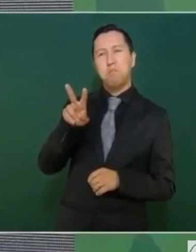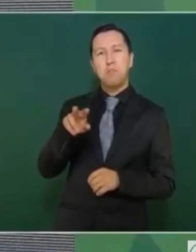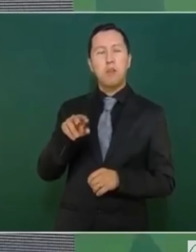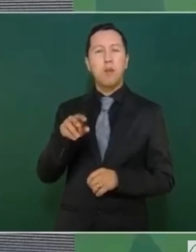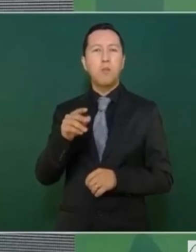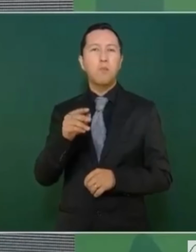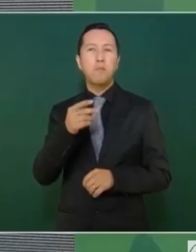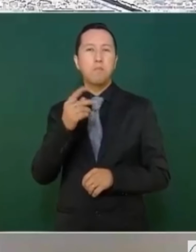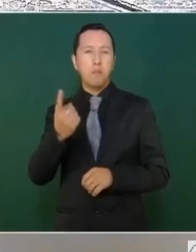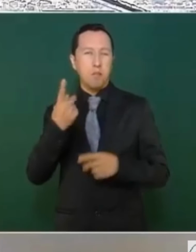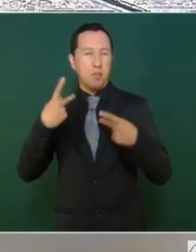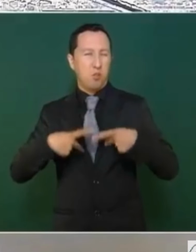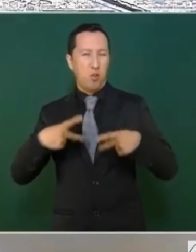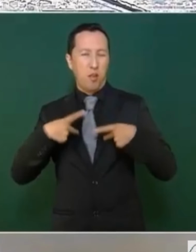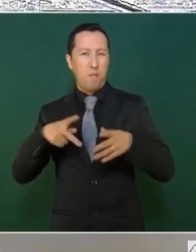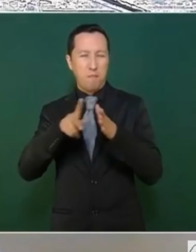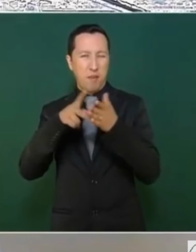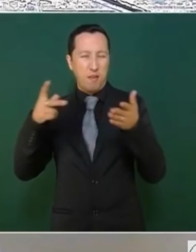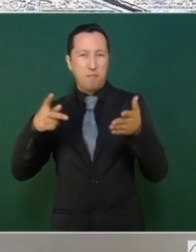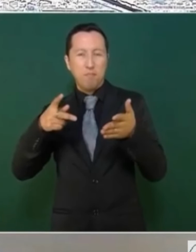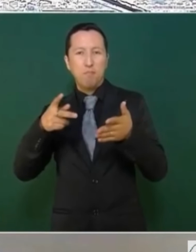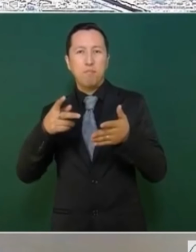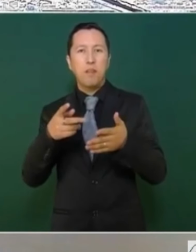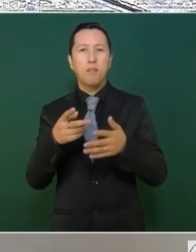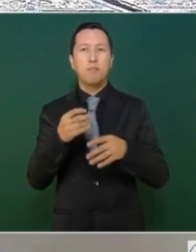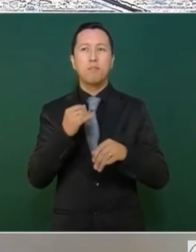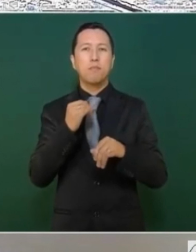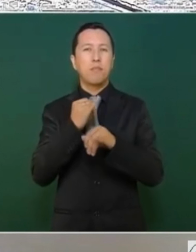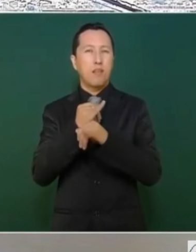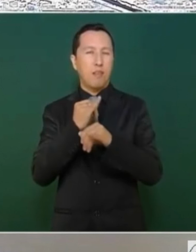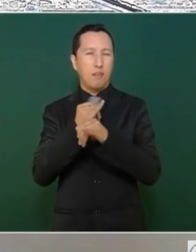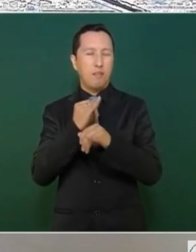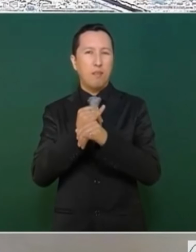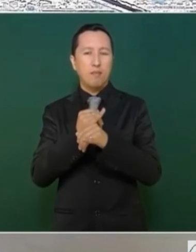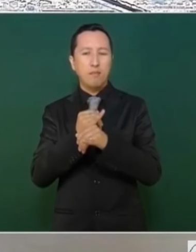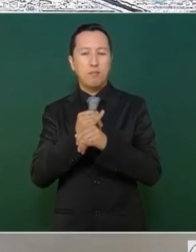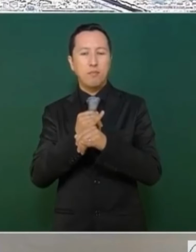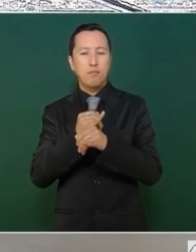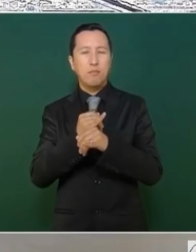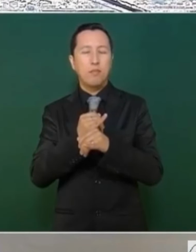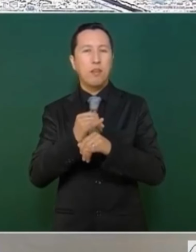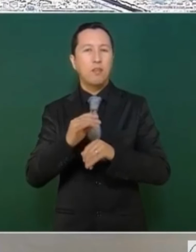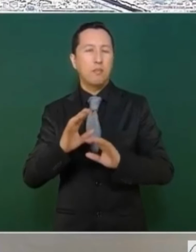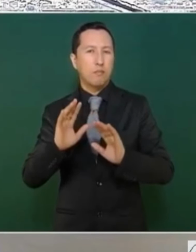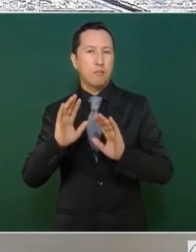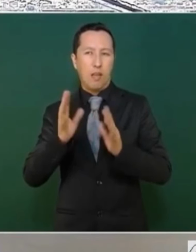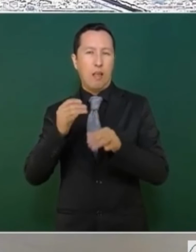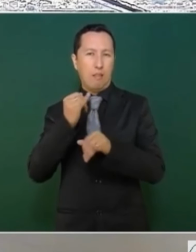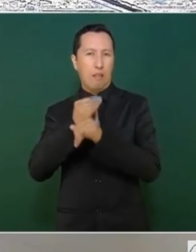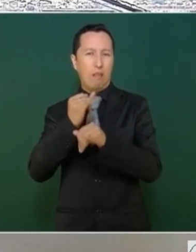cuenta de estas que tienen la palomita, ¿cómo se llama? Verificada.